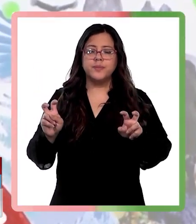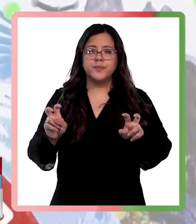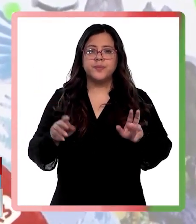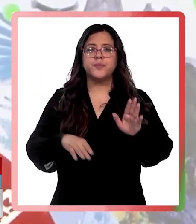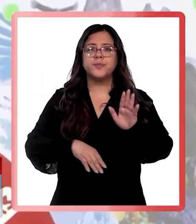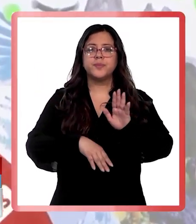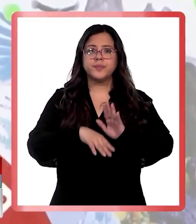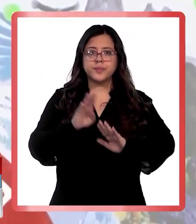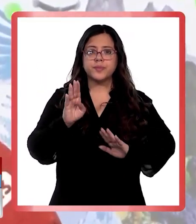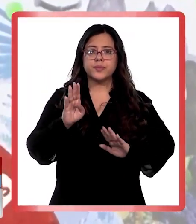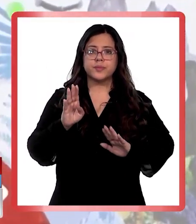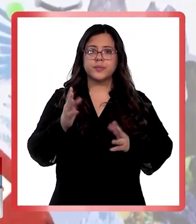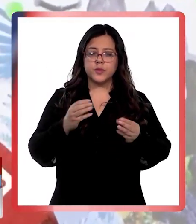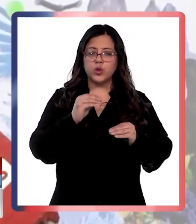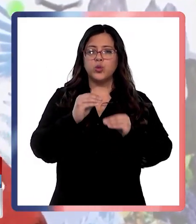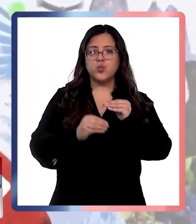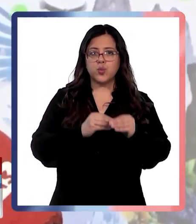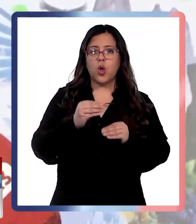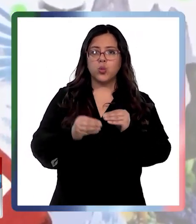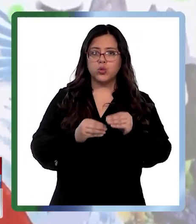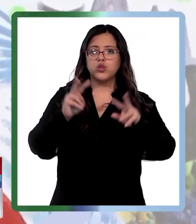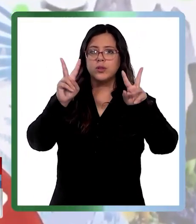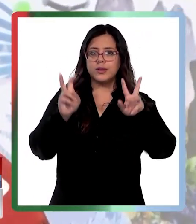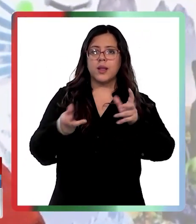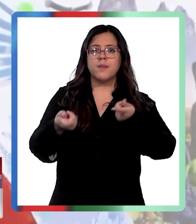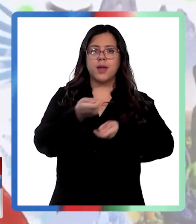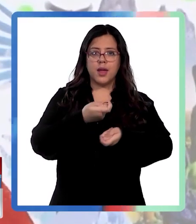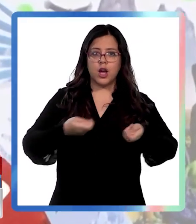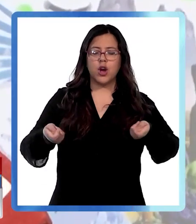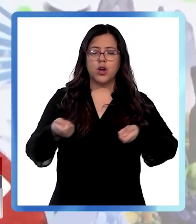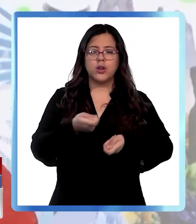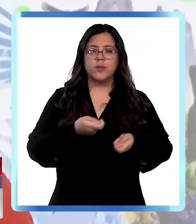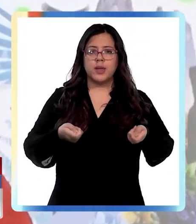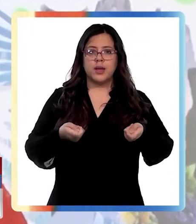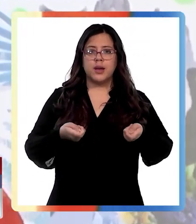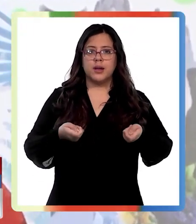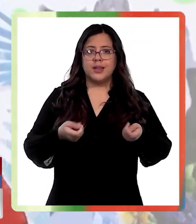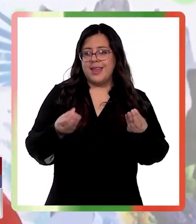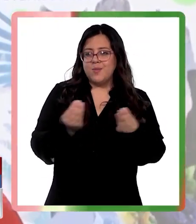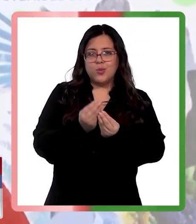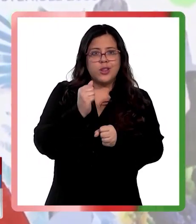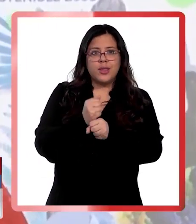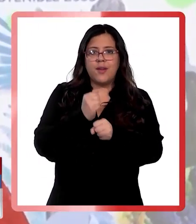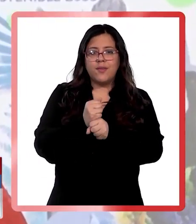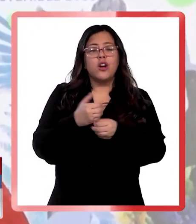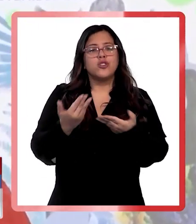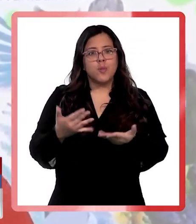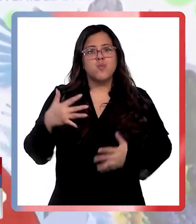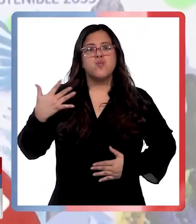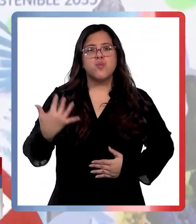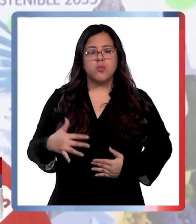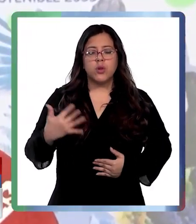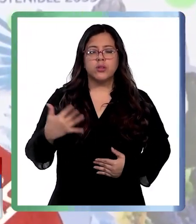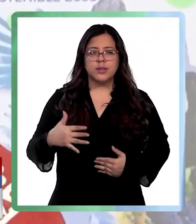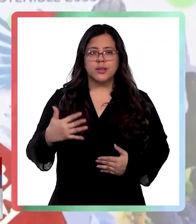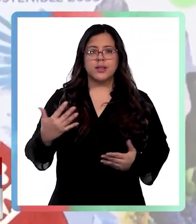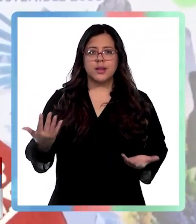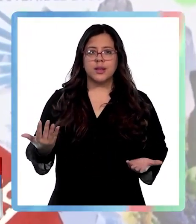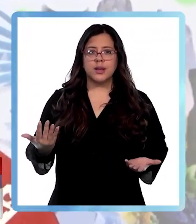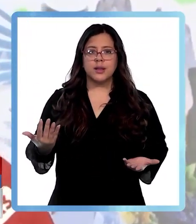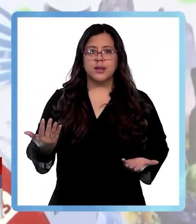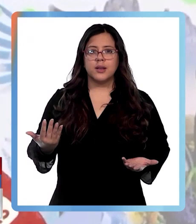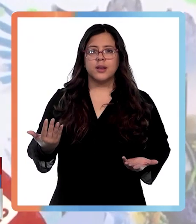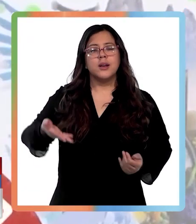que genera mayor encadenamiento productivo desde el punto de vista económico, muchos empleos. Por lo tanto, es importante